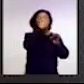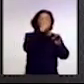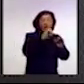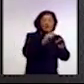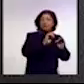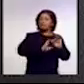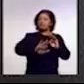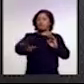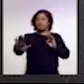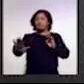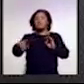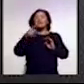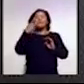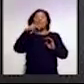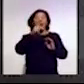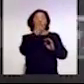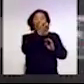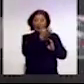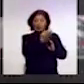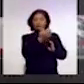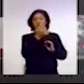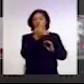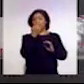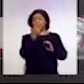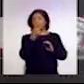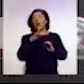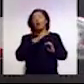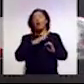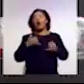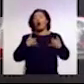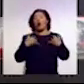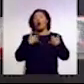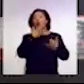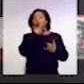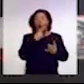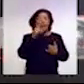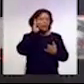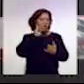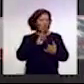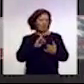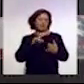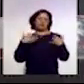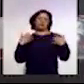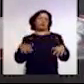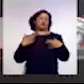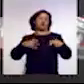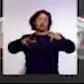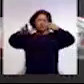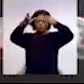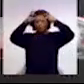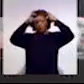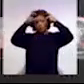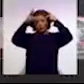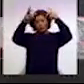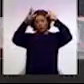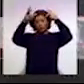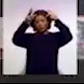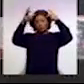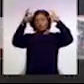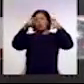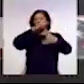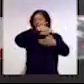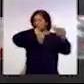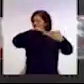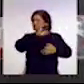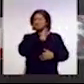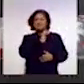y señoritas y caballeros muy talentosos todos muy capaces todos